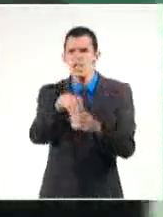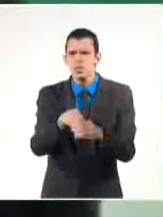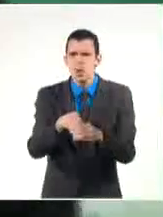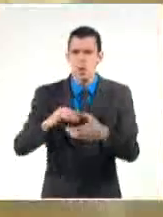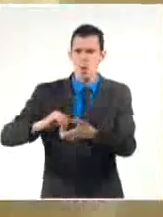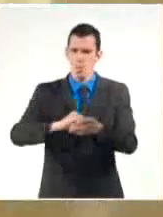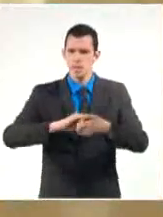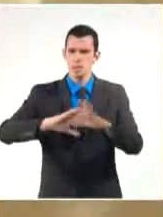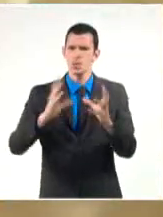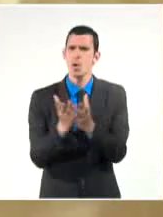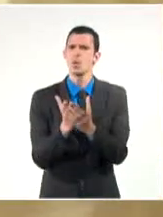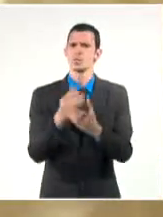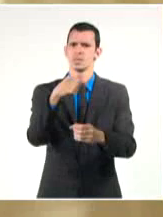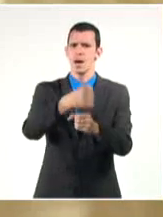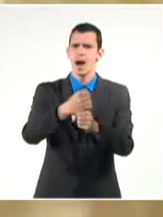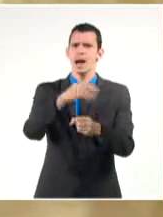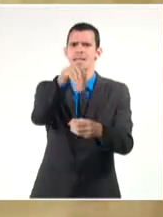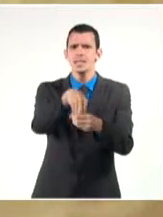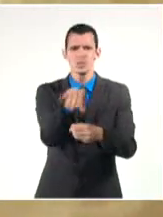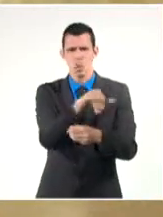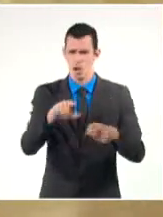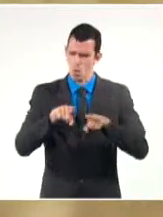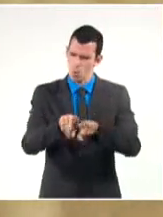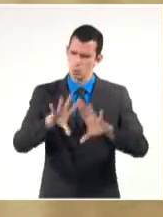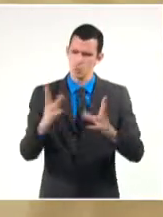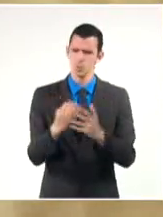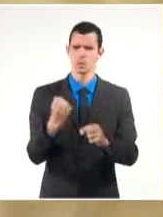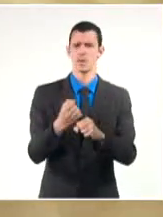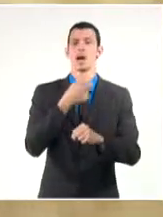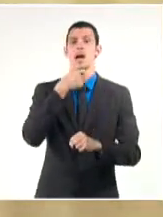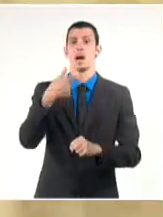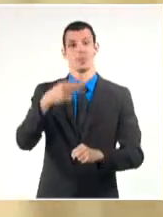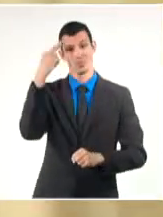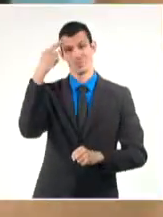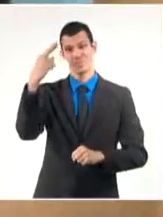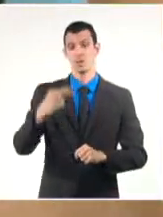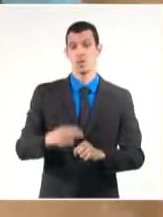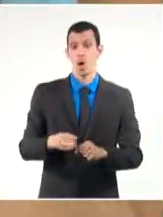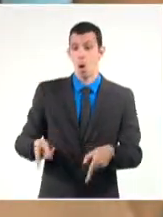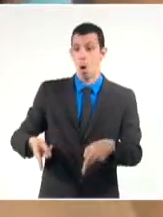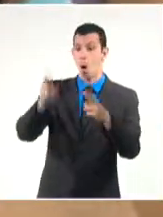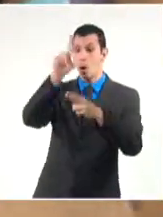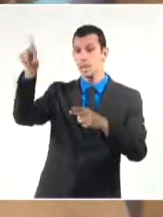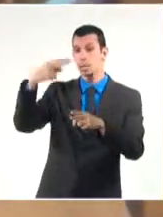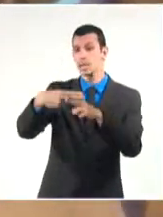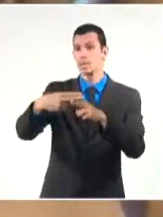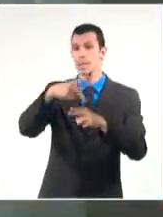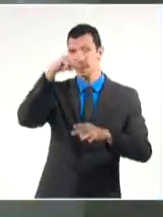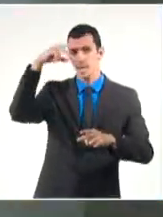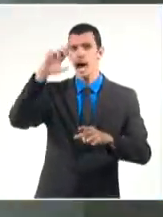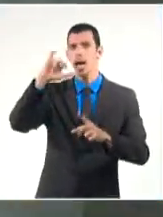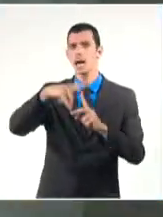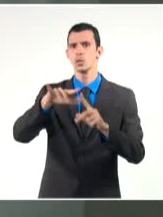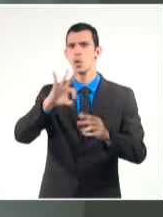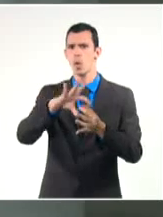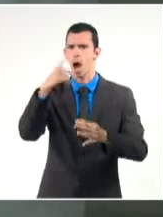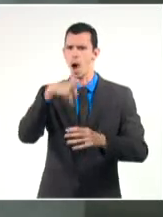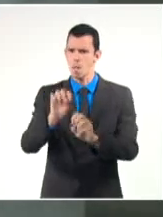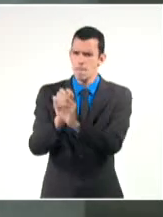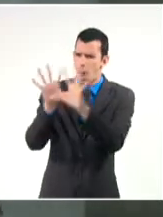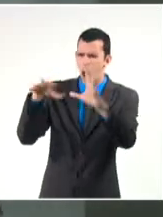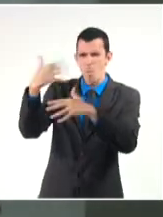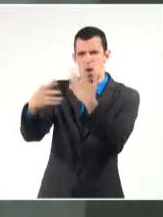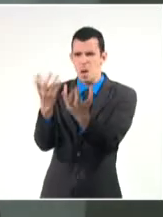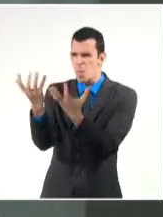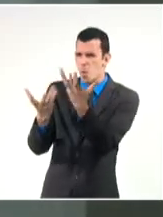por ejemplo, el accidente del Hotel Saratoga. Esa unidad pensamos que va a ser la misma que va